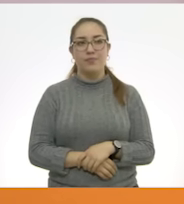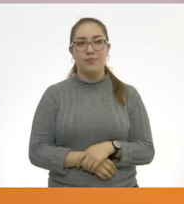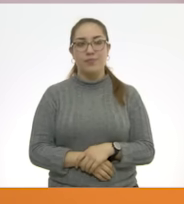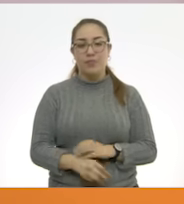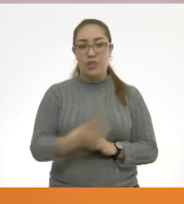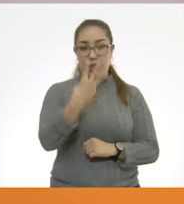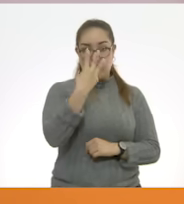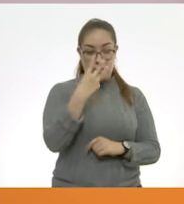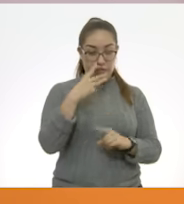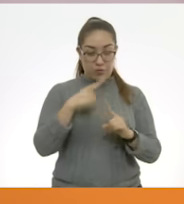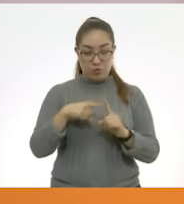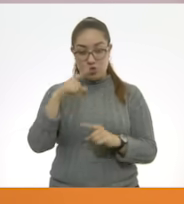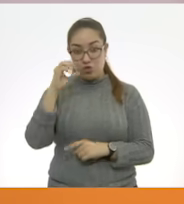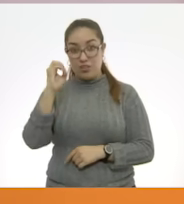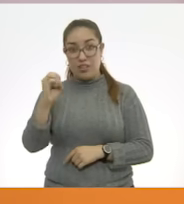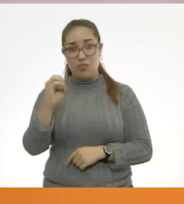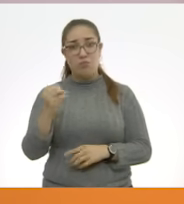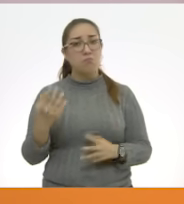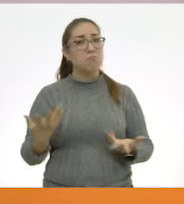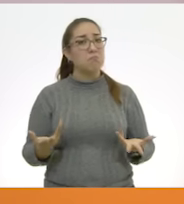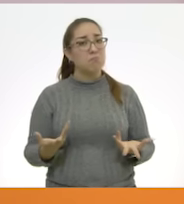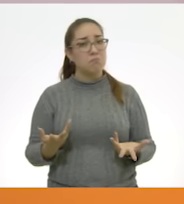0.